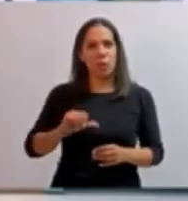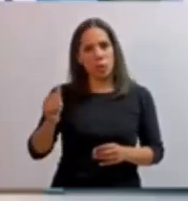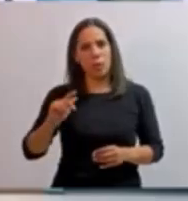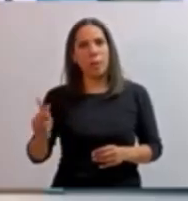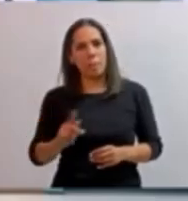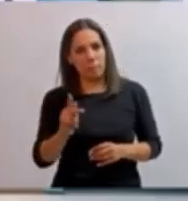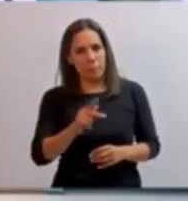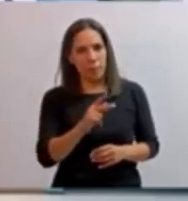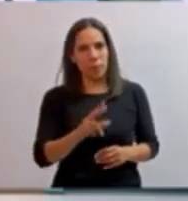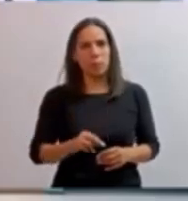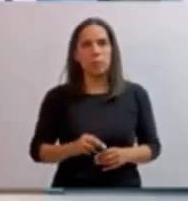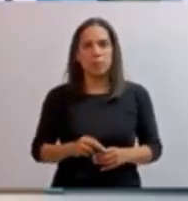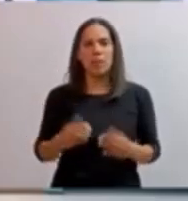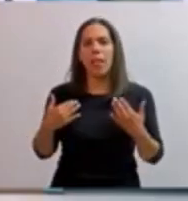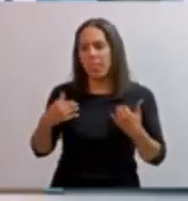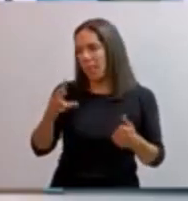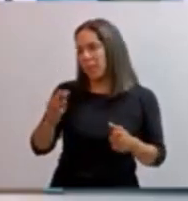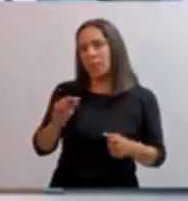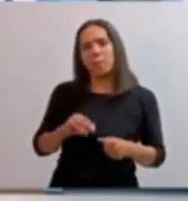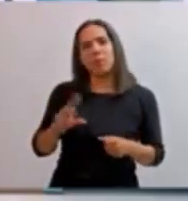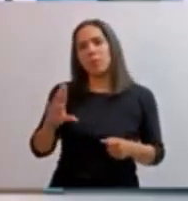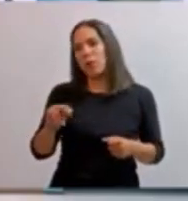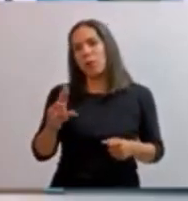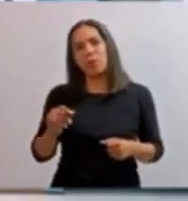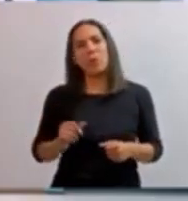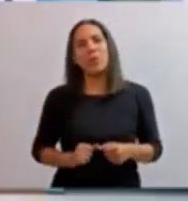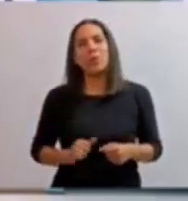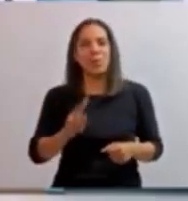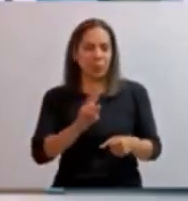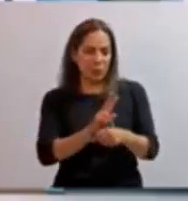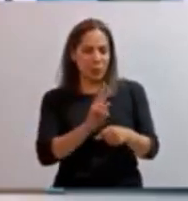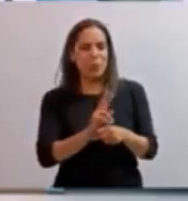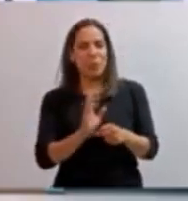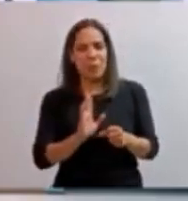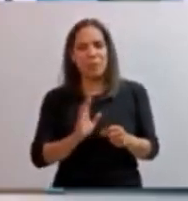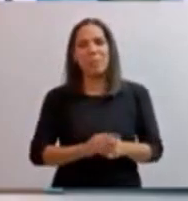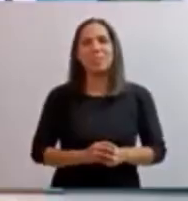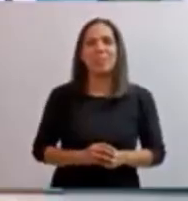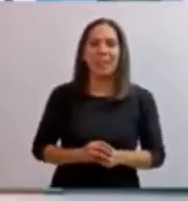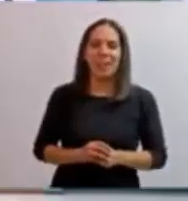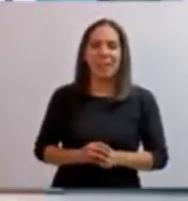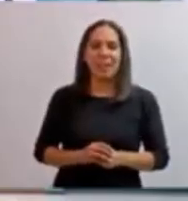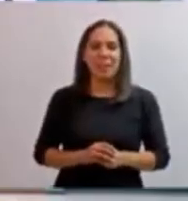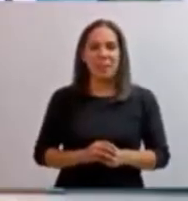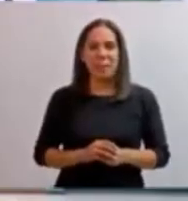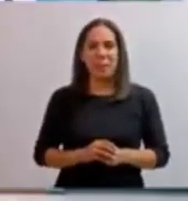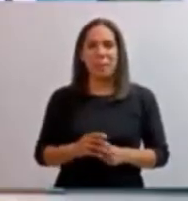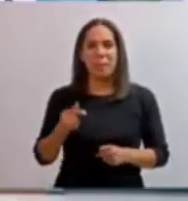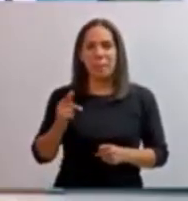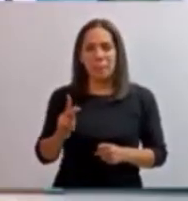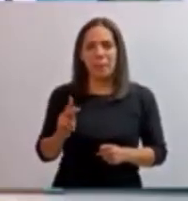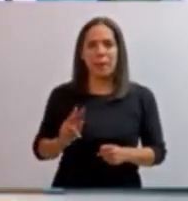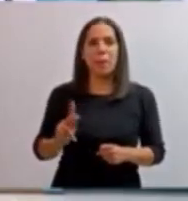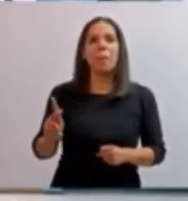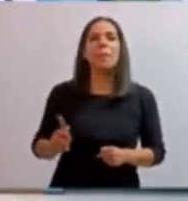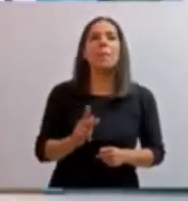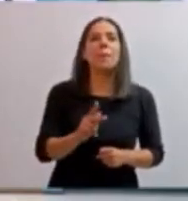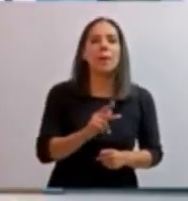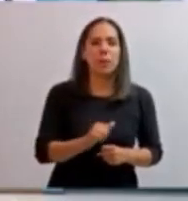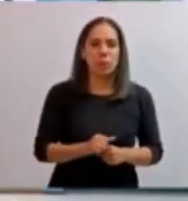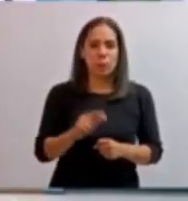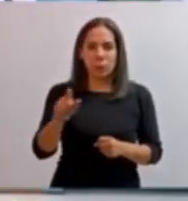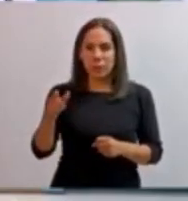es supervisora, pero es ATP, pero es como si ejerciera la función de supervisora. Entonces tenemos la pregunta